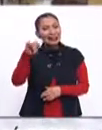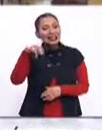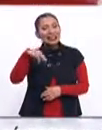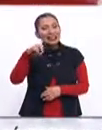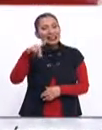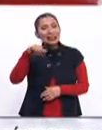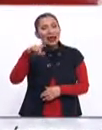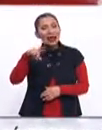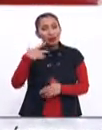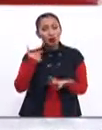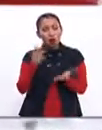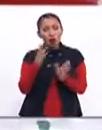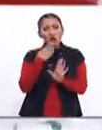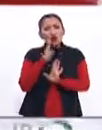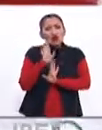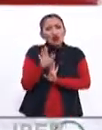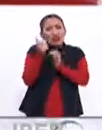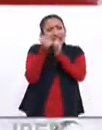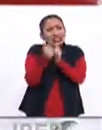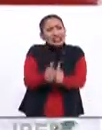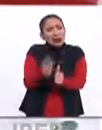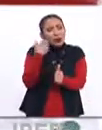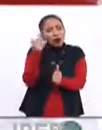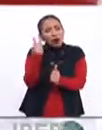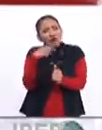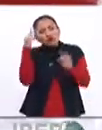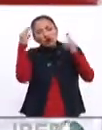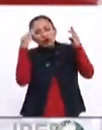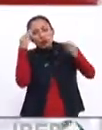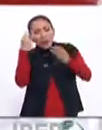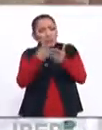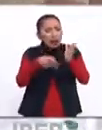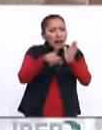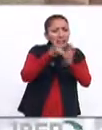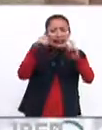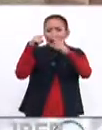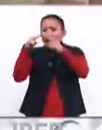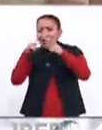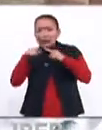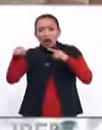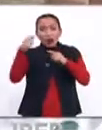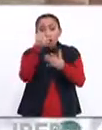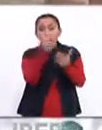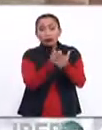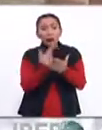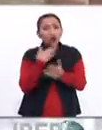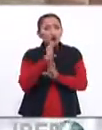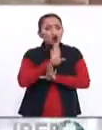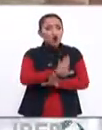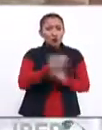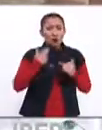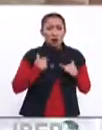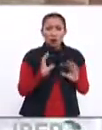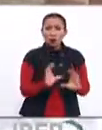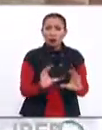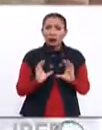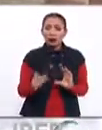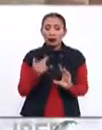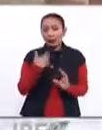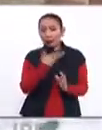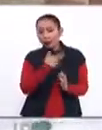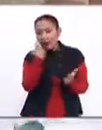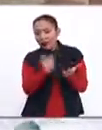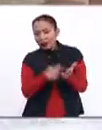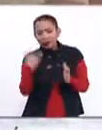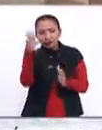Trinidad. Como detenida en el tiempo, Trinidad invita a recorrer museos, plazas e iglesias de una ciudad patrimonio de la humanidad que conserva